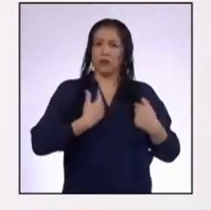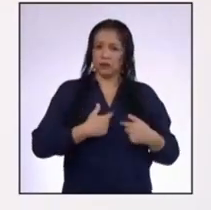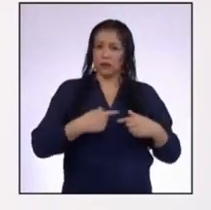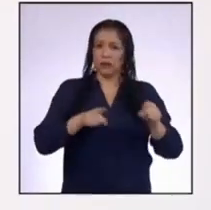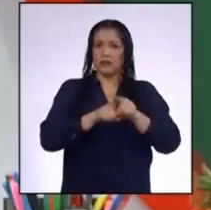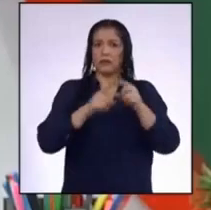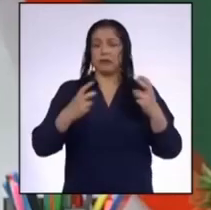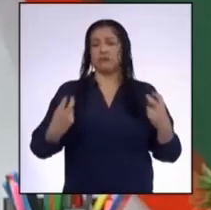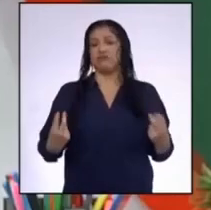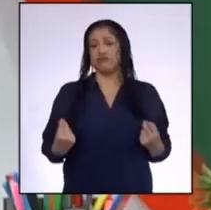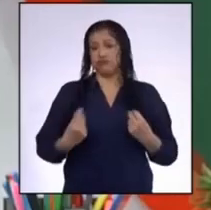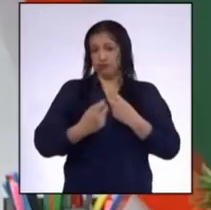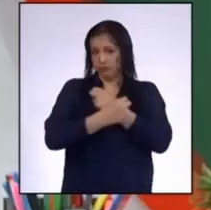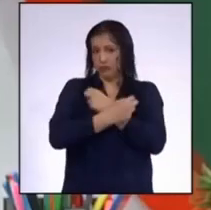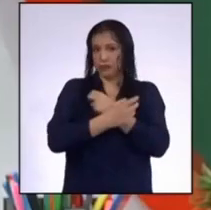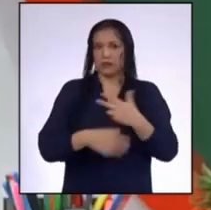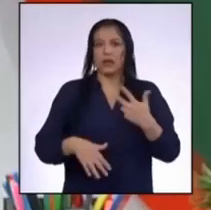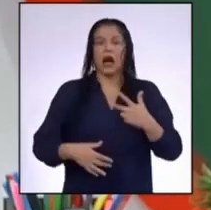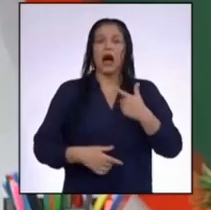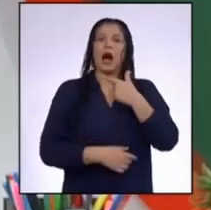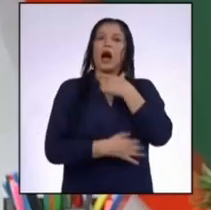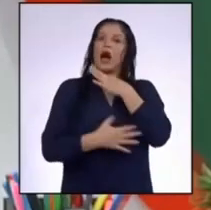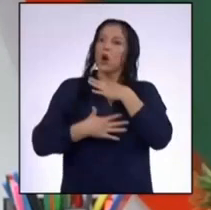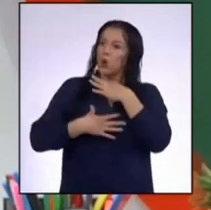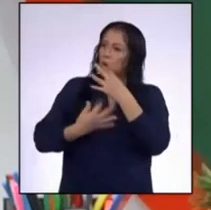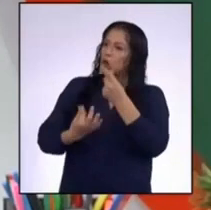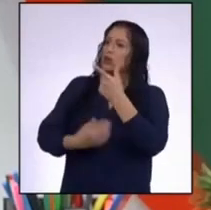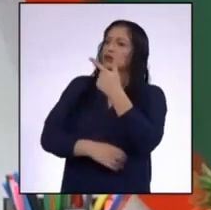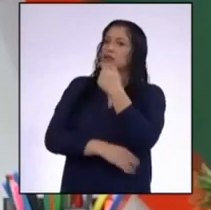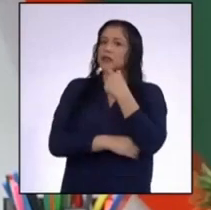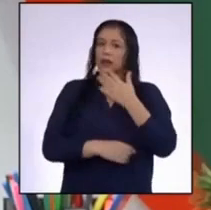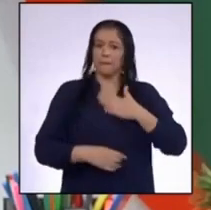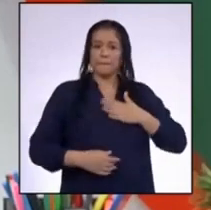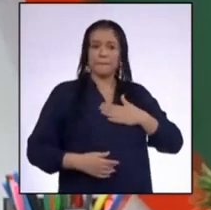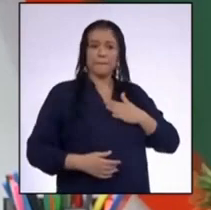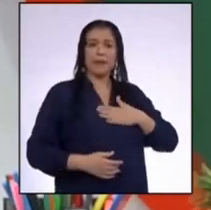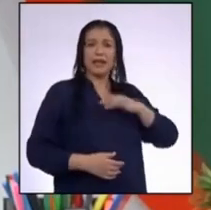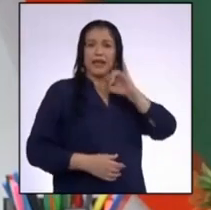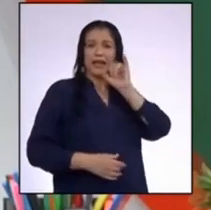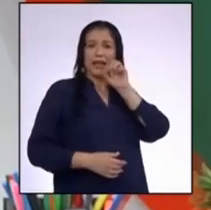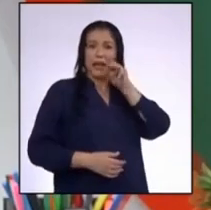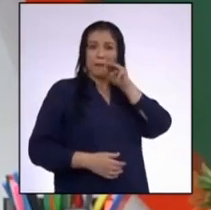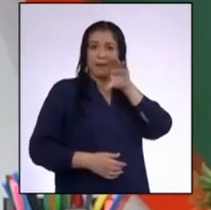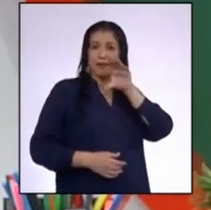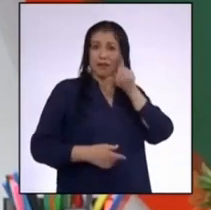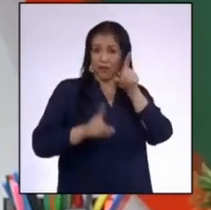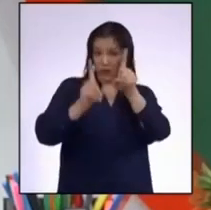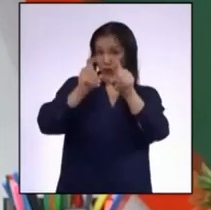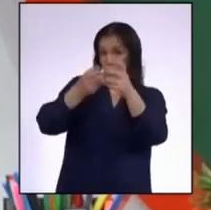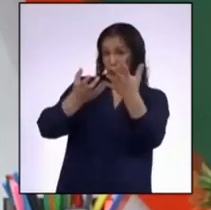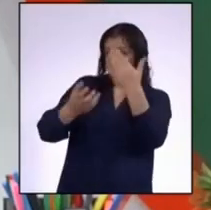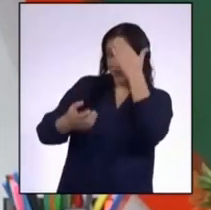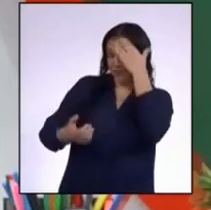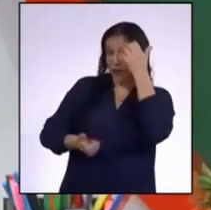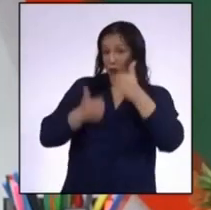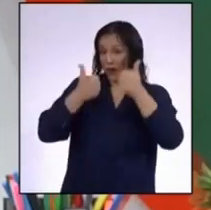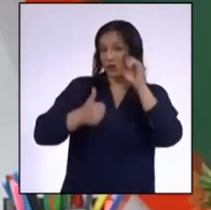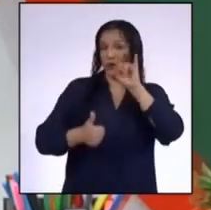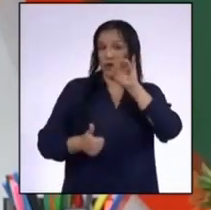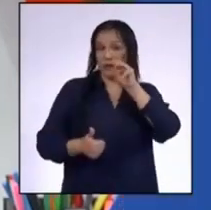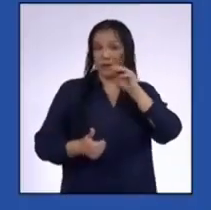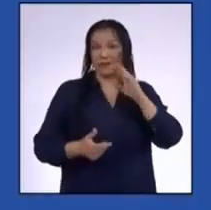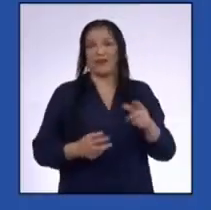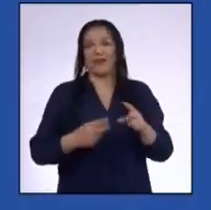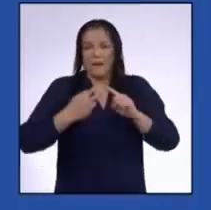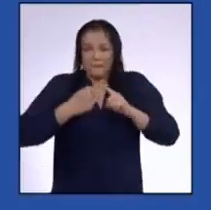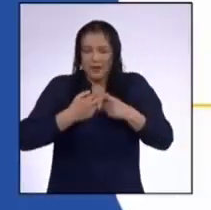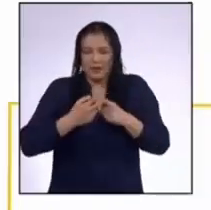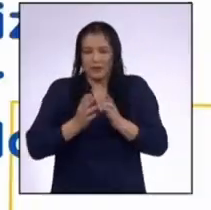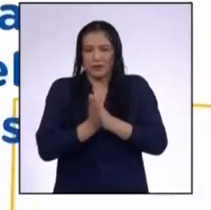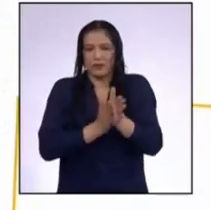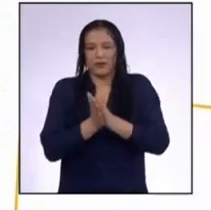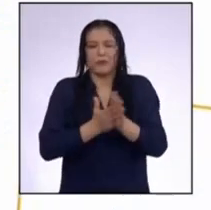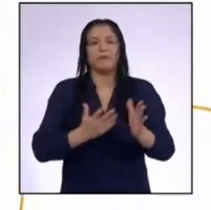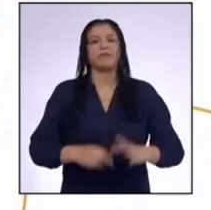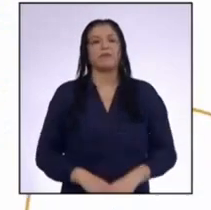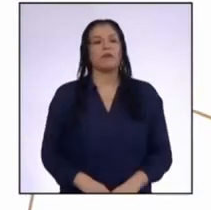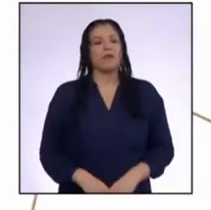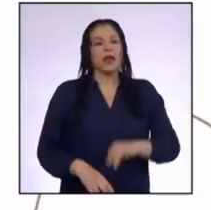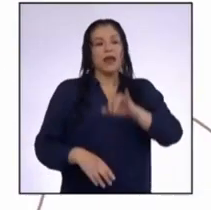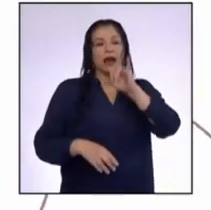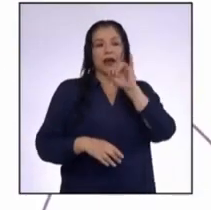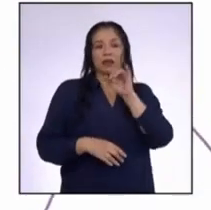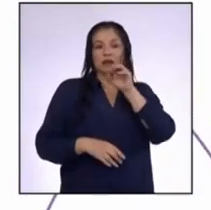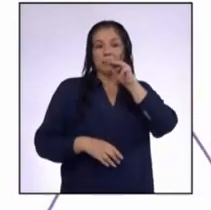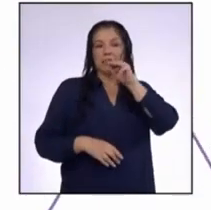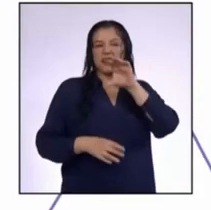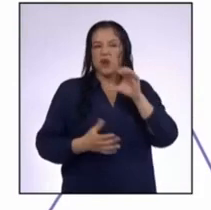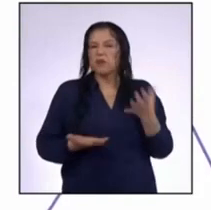el cáncer. Ya me dio curiosidad de saber mi IMC. ¿A ti también? Pues ¿qué esperamos? ¡Empecemos! El índice